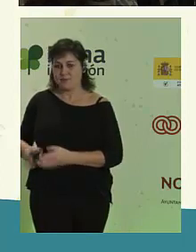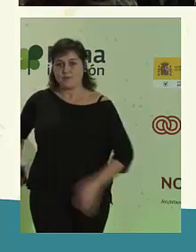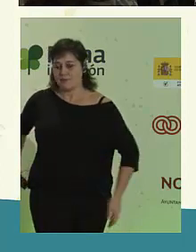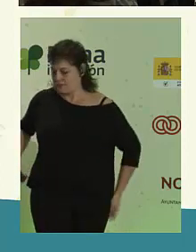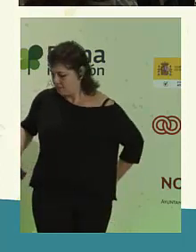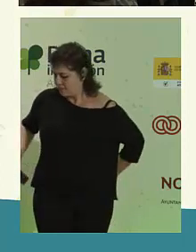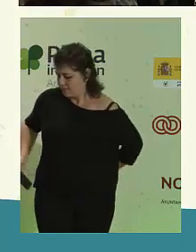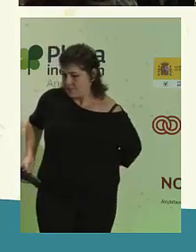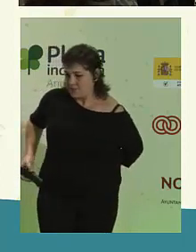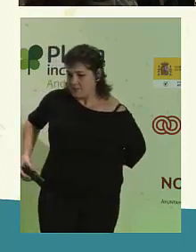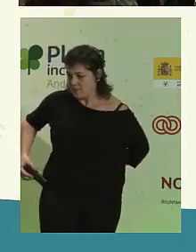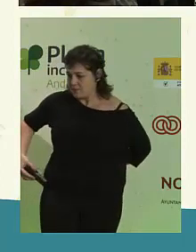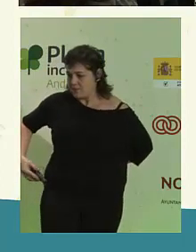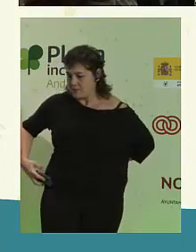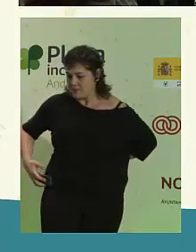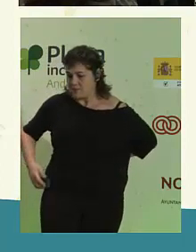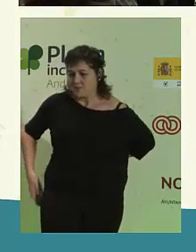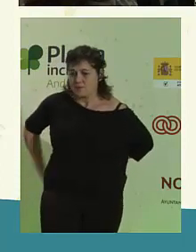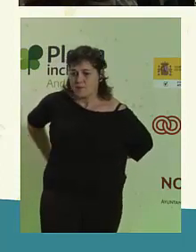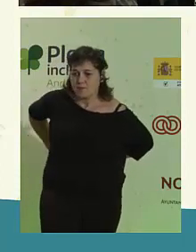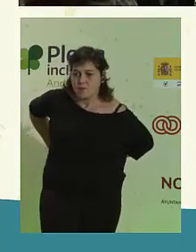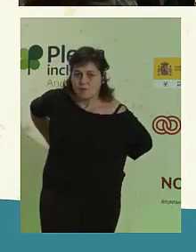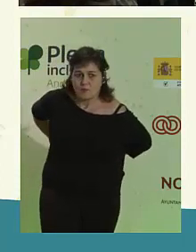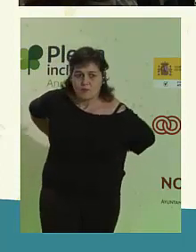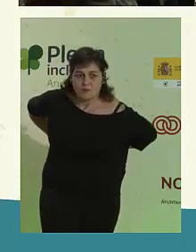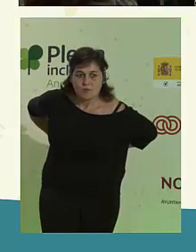Hello. Should we start now?